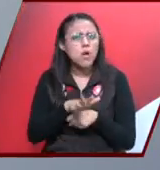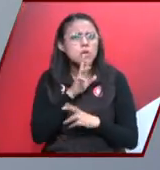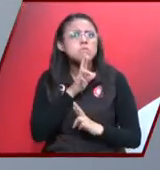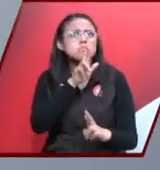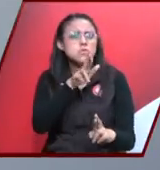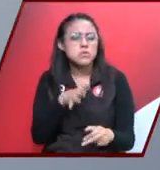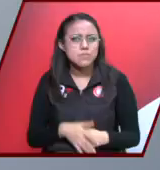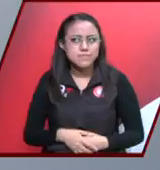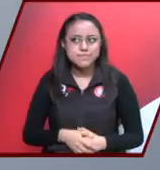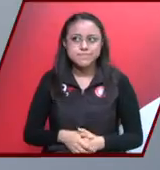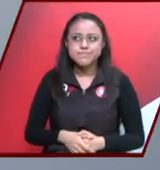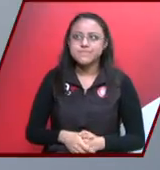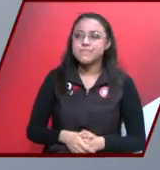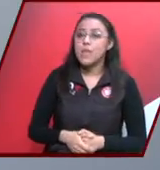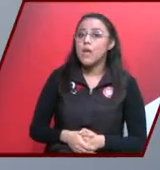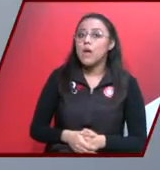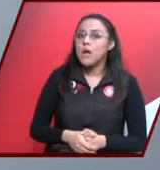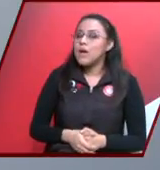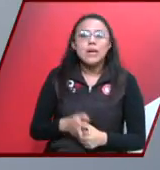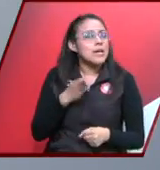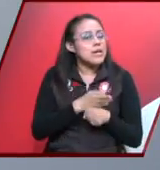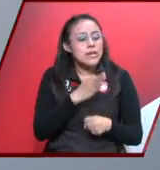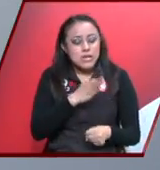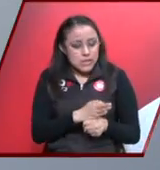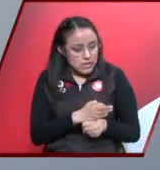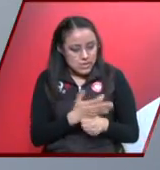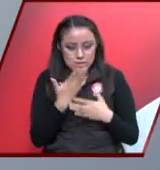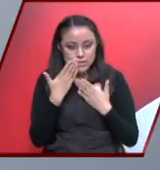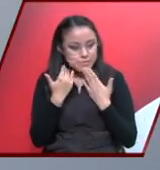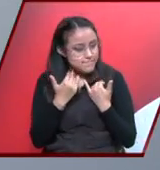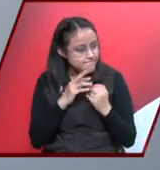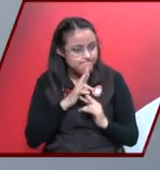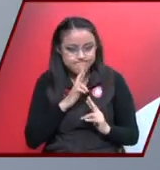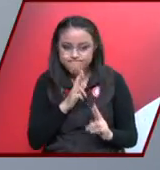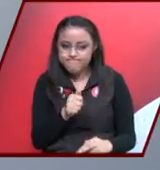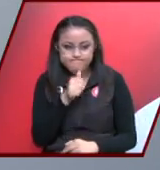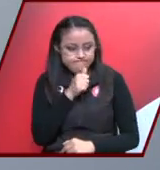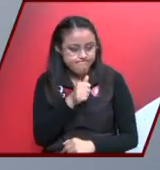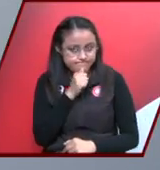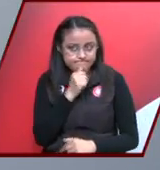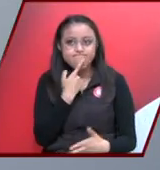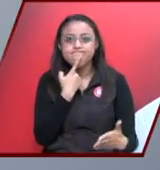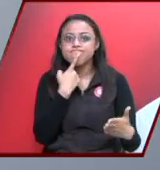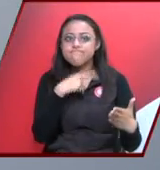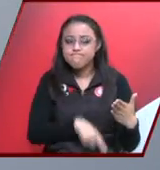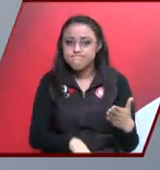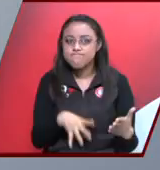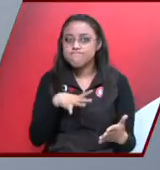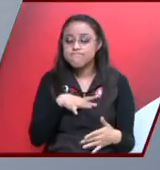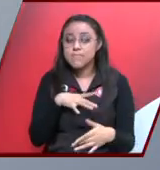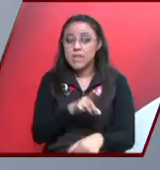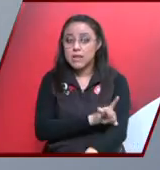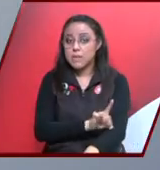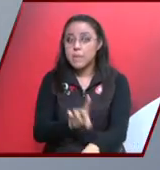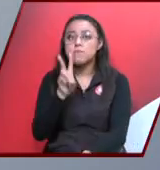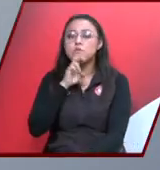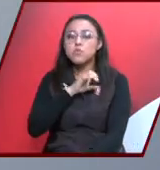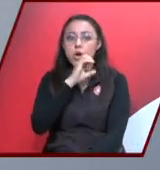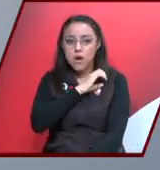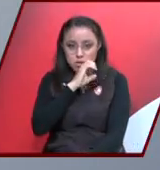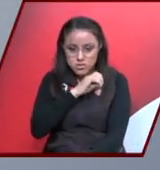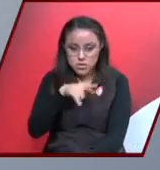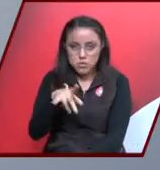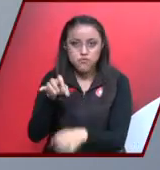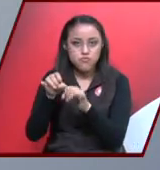de las autoridades? Pues hasta ahorita no me han dicho realmente nada. Yo la levanté en la delegación Venustiano Carranza,